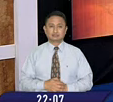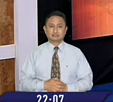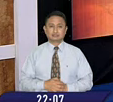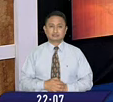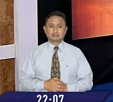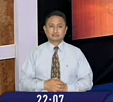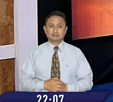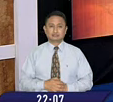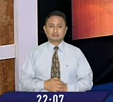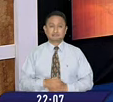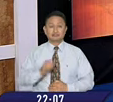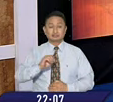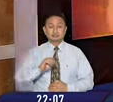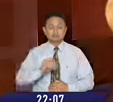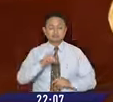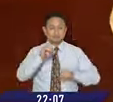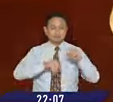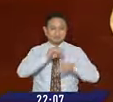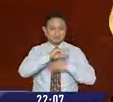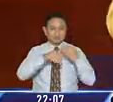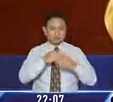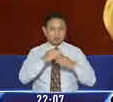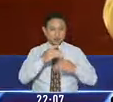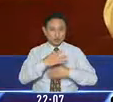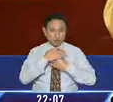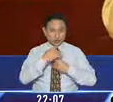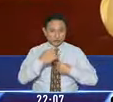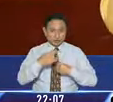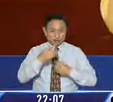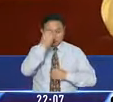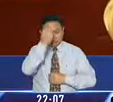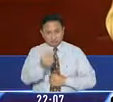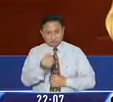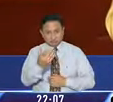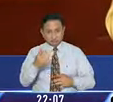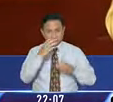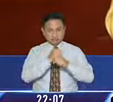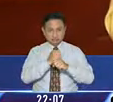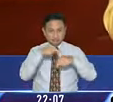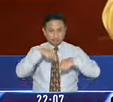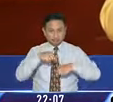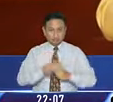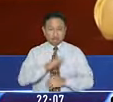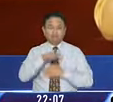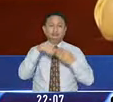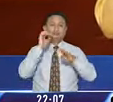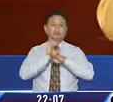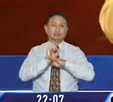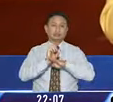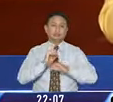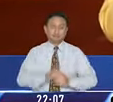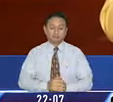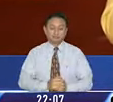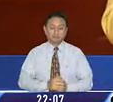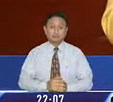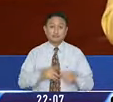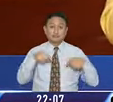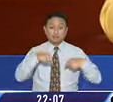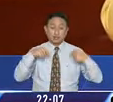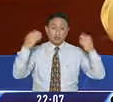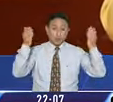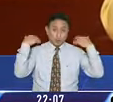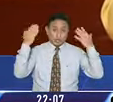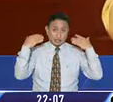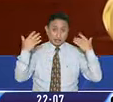María Fernanda, un gusto saludarte a ti y a toda la capital, así como al Ecuador entero. Nosotros desde la ciudad de